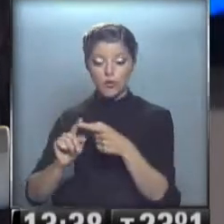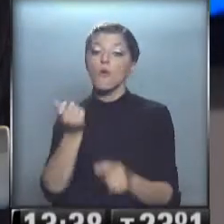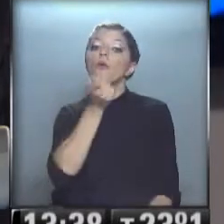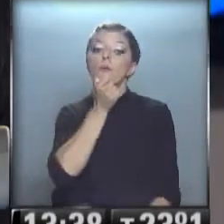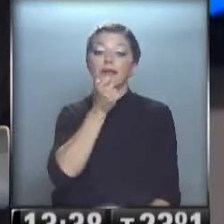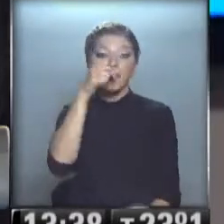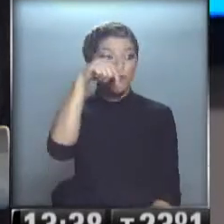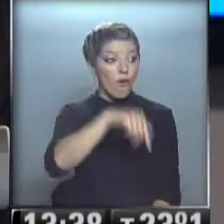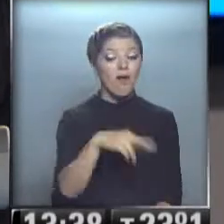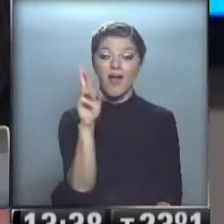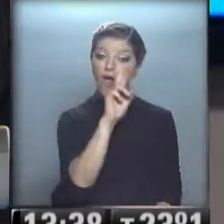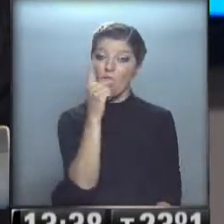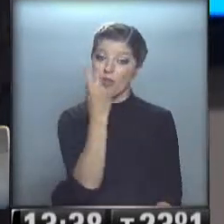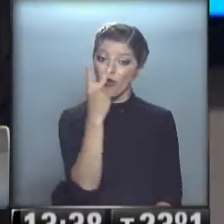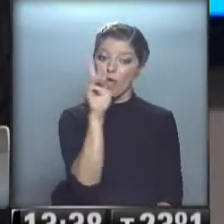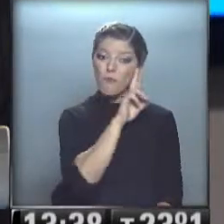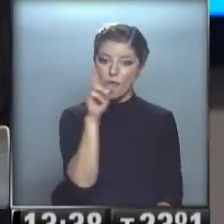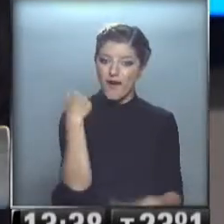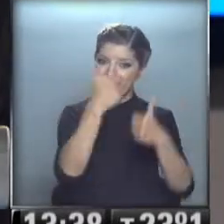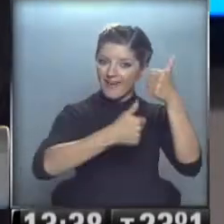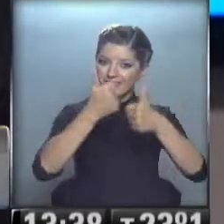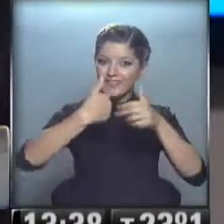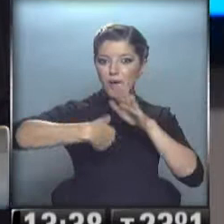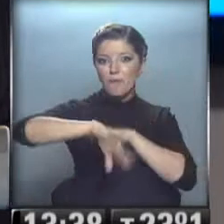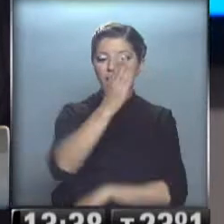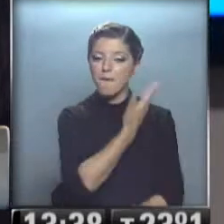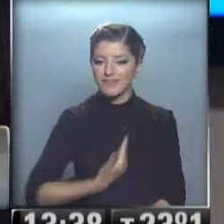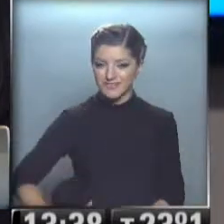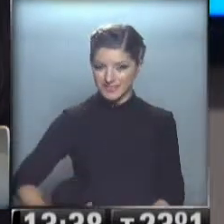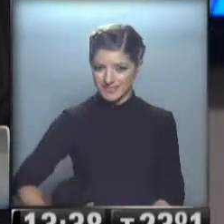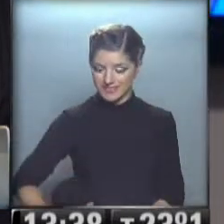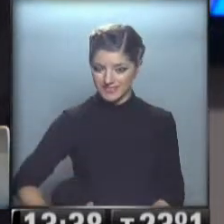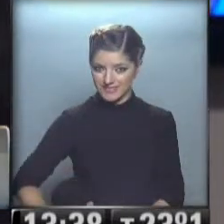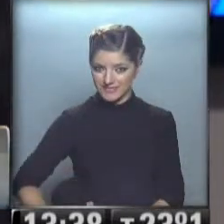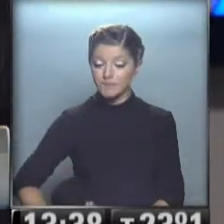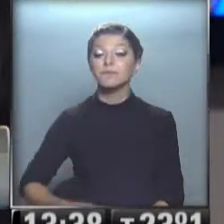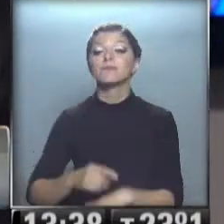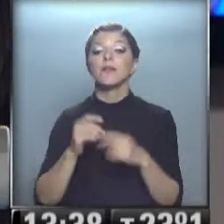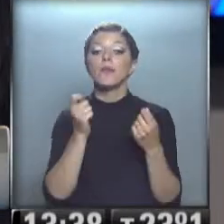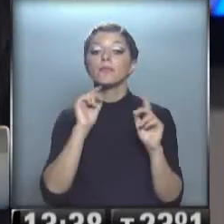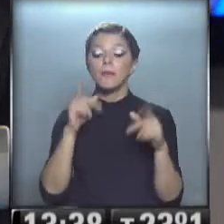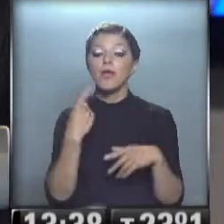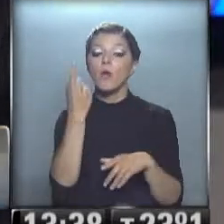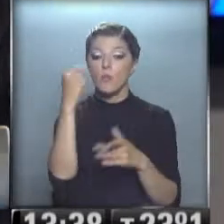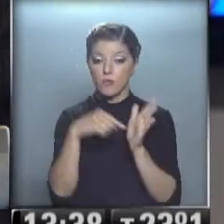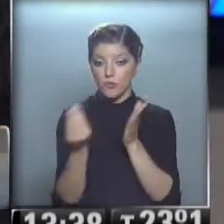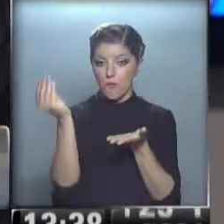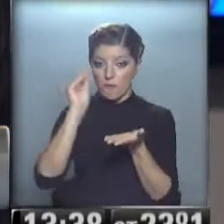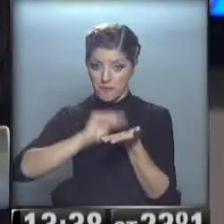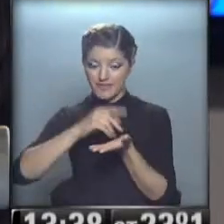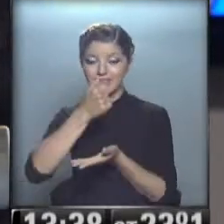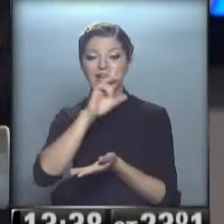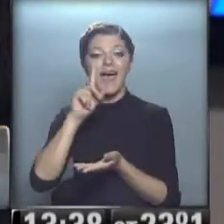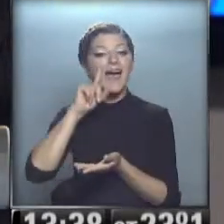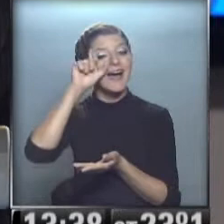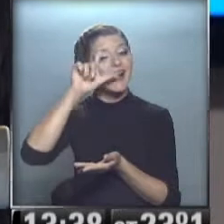tan diferentes en Chile que hoy son candidatas a la presidencia? Y un agregado que Ariel Dorfman escribió un artículo muy interesante la